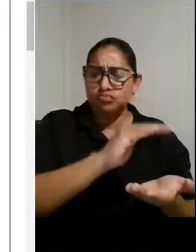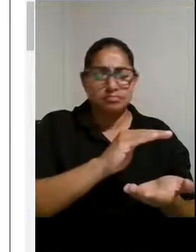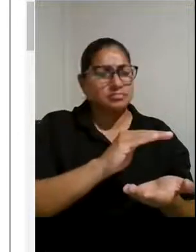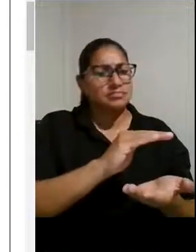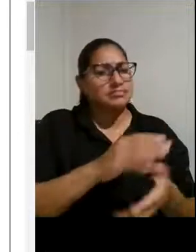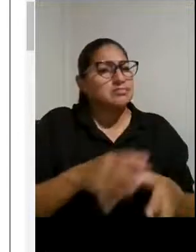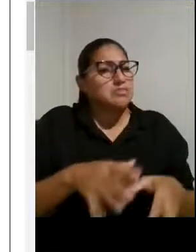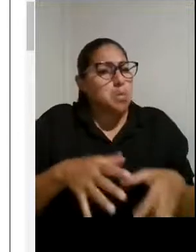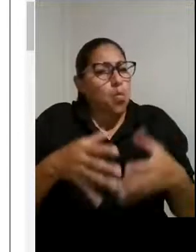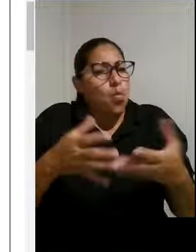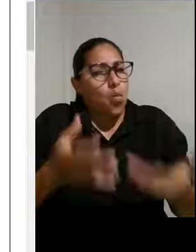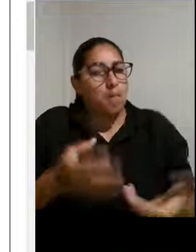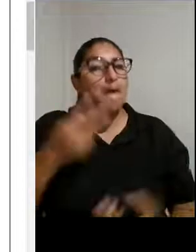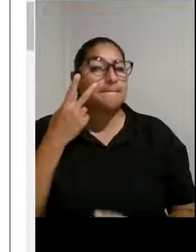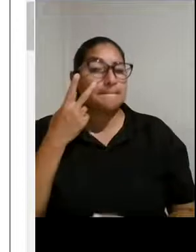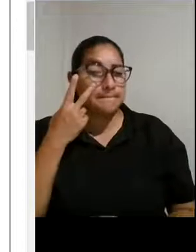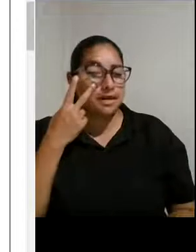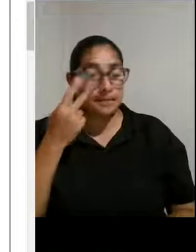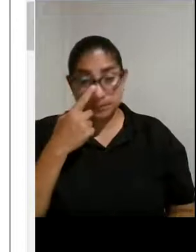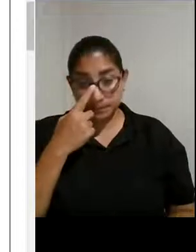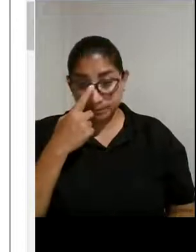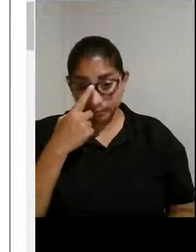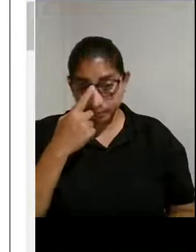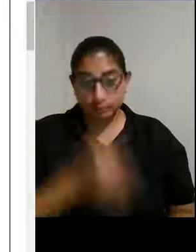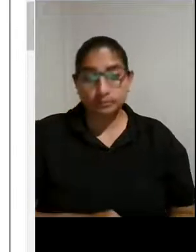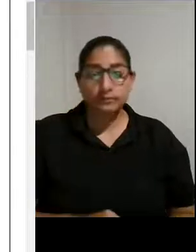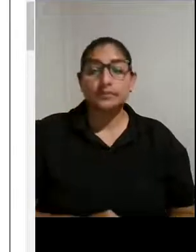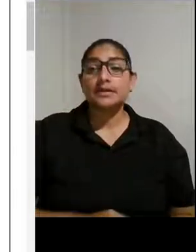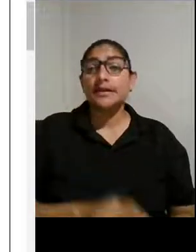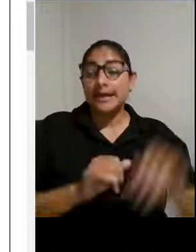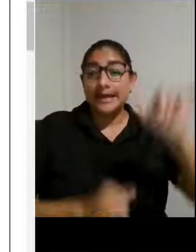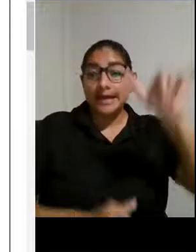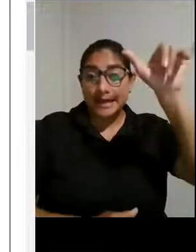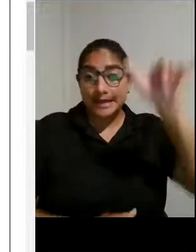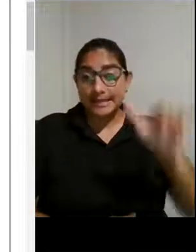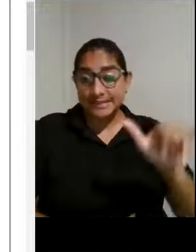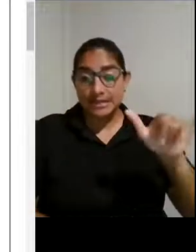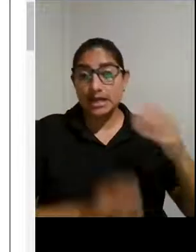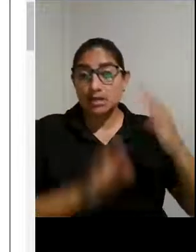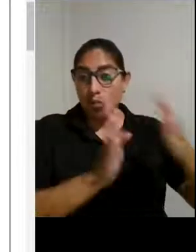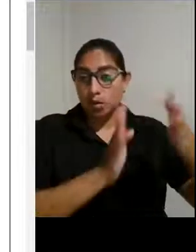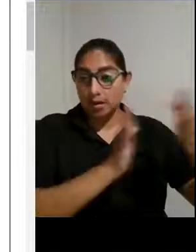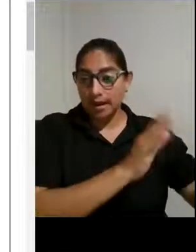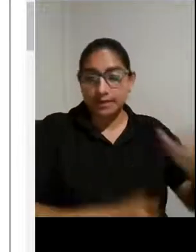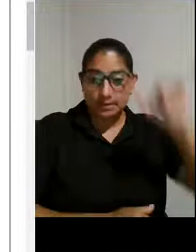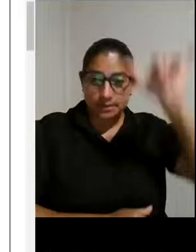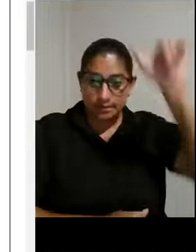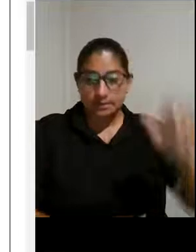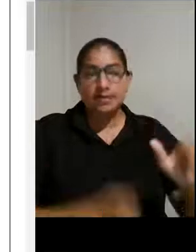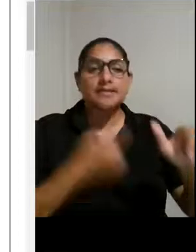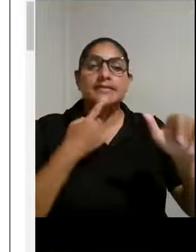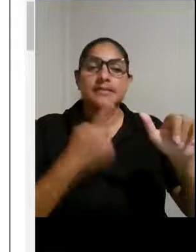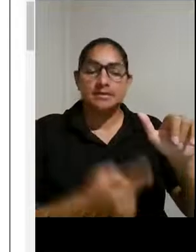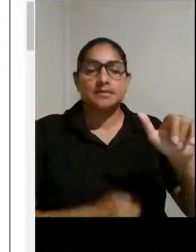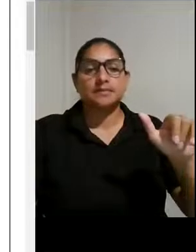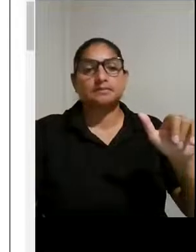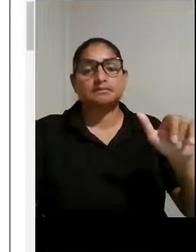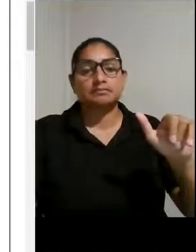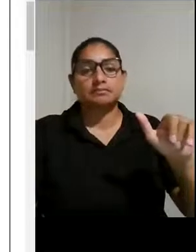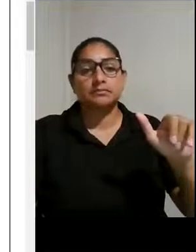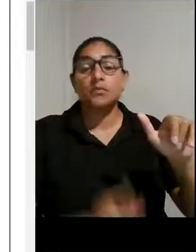caso? Observen el eje Y, que es el eje de las ordenadas. Lo que nos decía es que